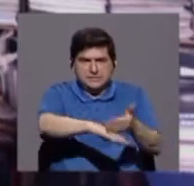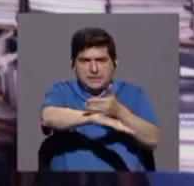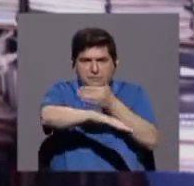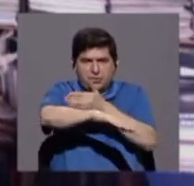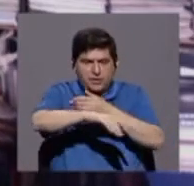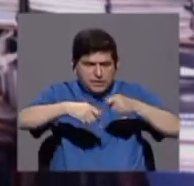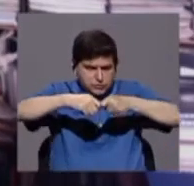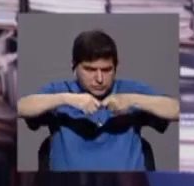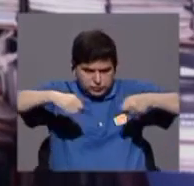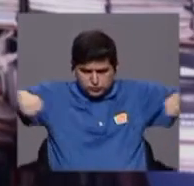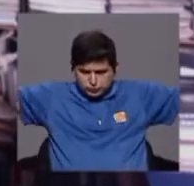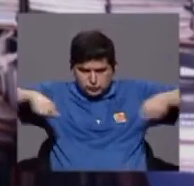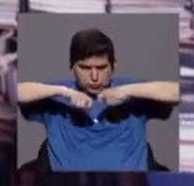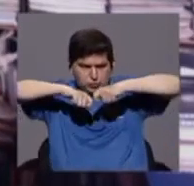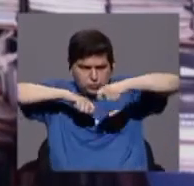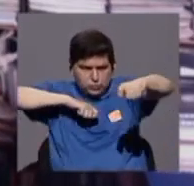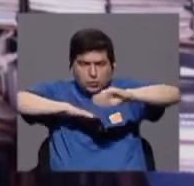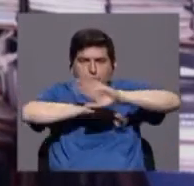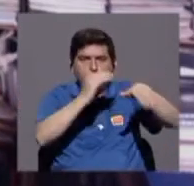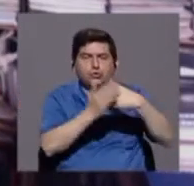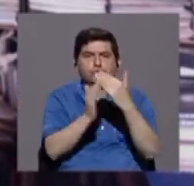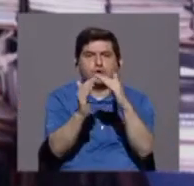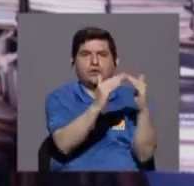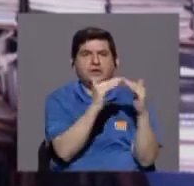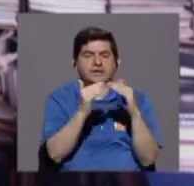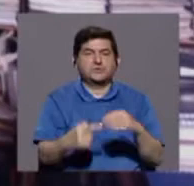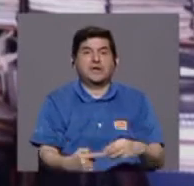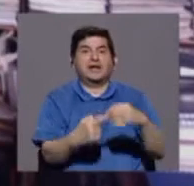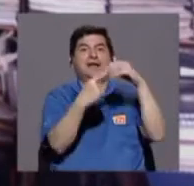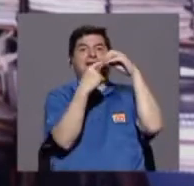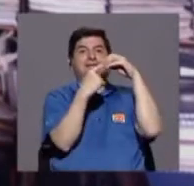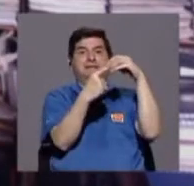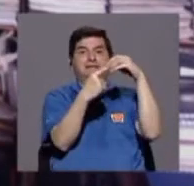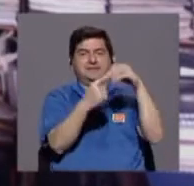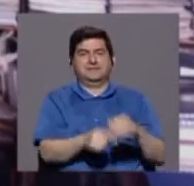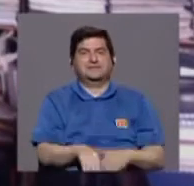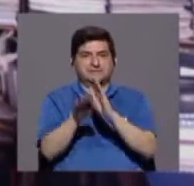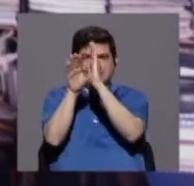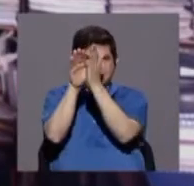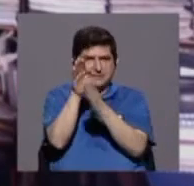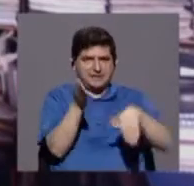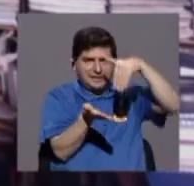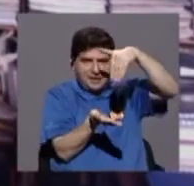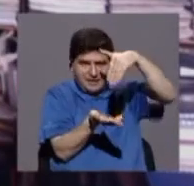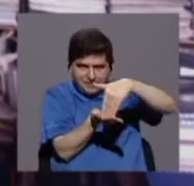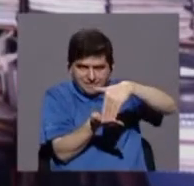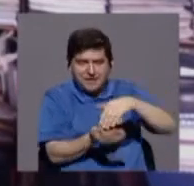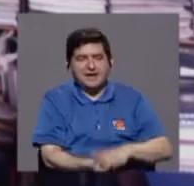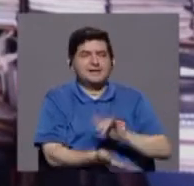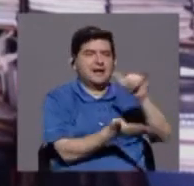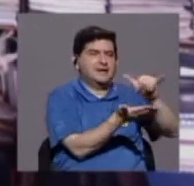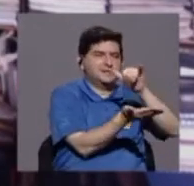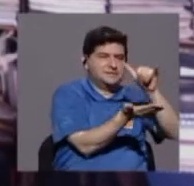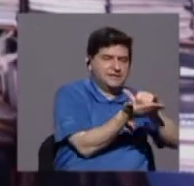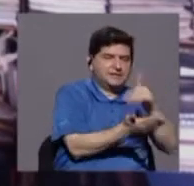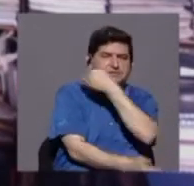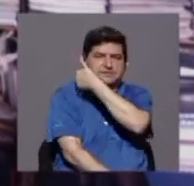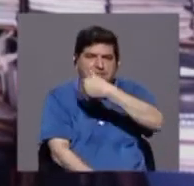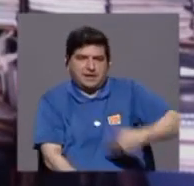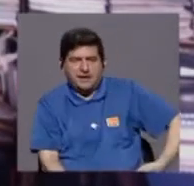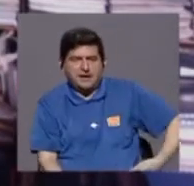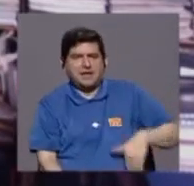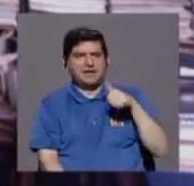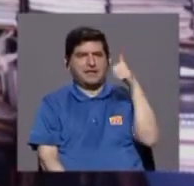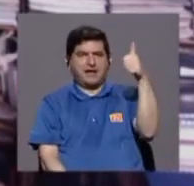extensión, entonces todas las ciudades principales, sobre todo del Valle Central, San José, Heredia,